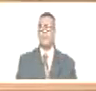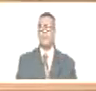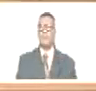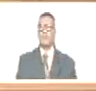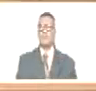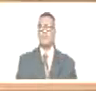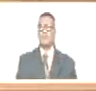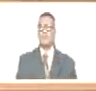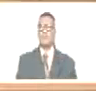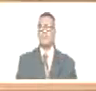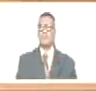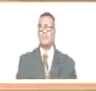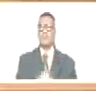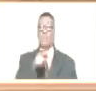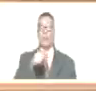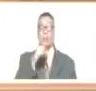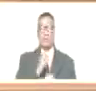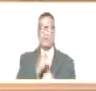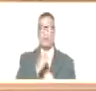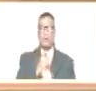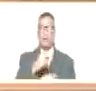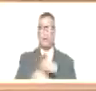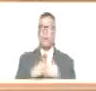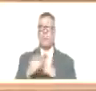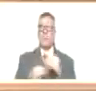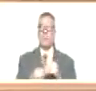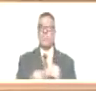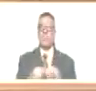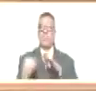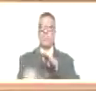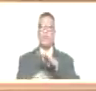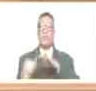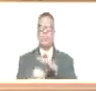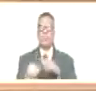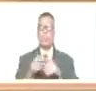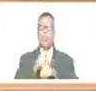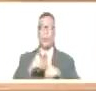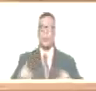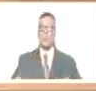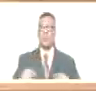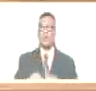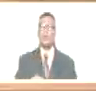para el funcionamiento de la institucionalidad democrática del país.